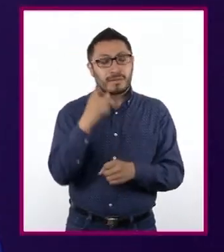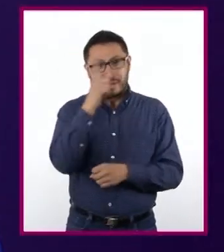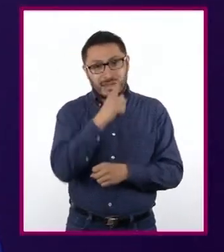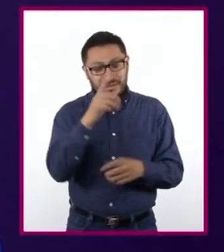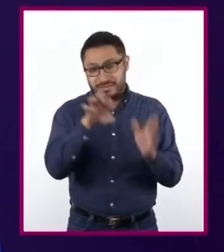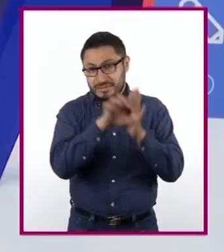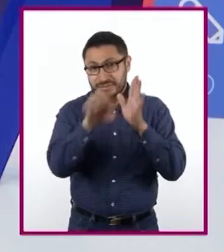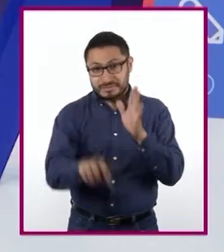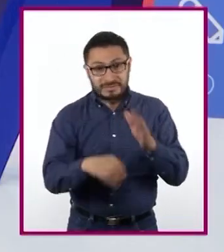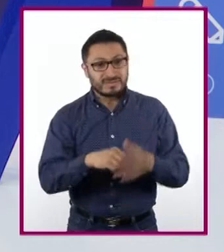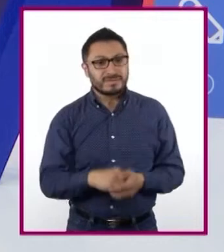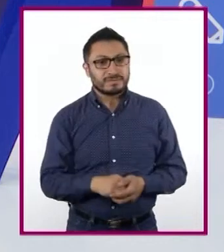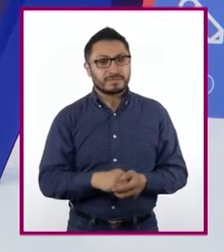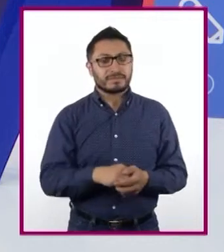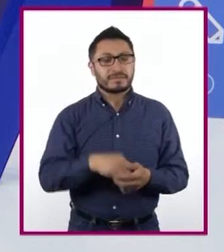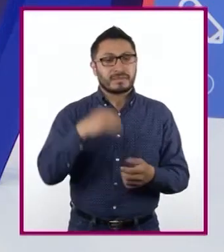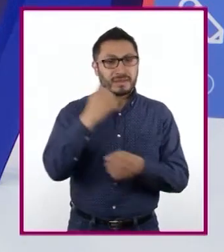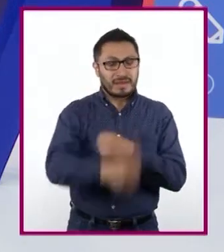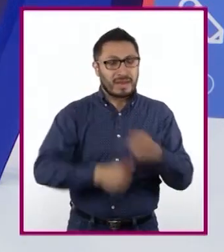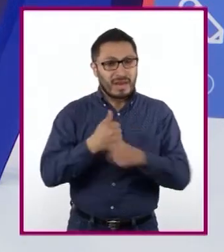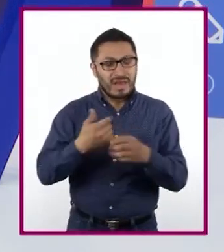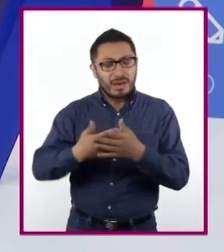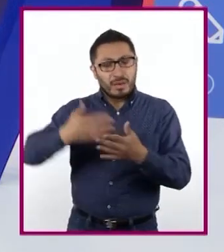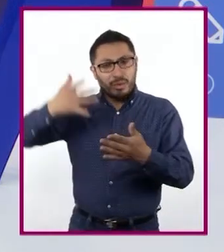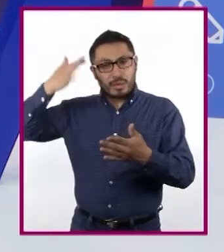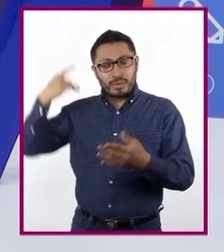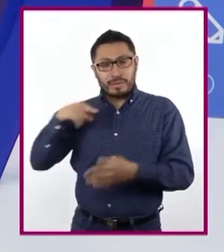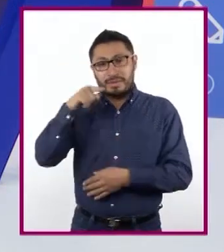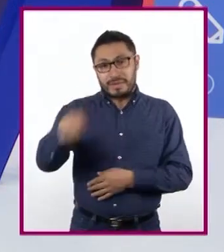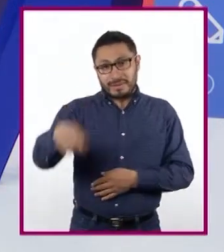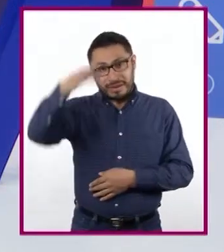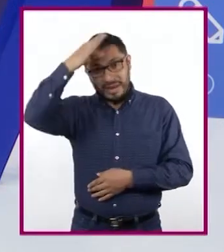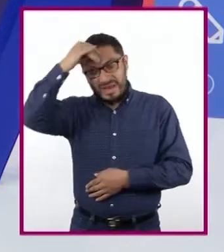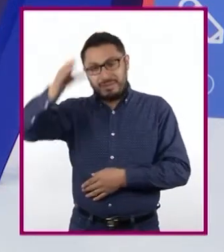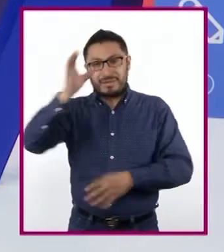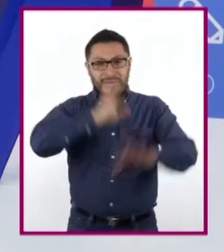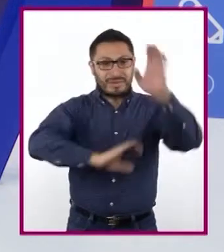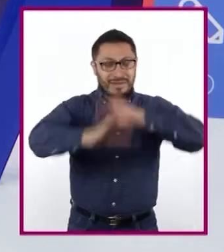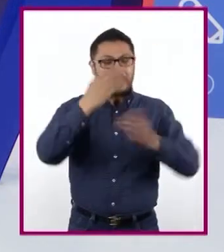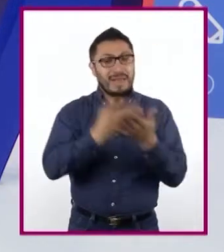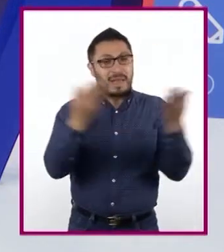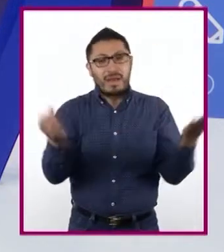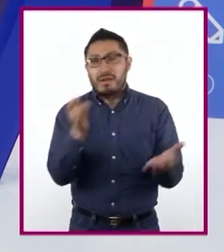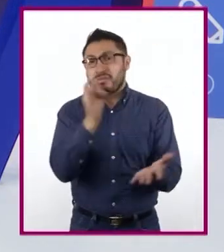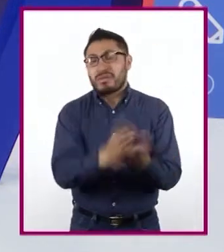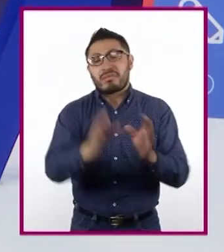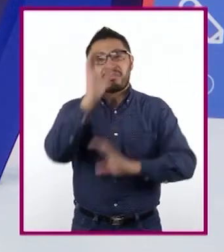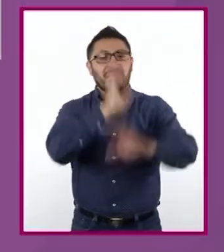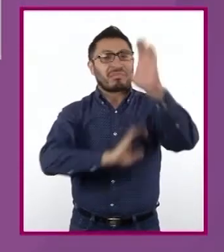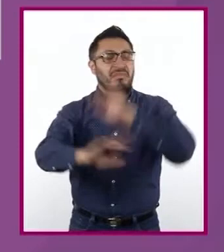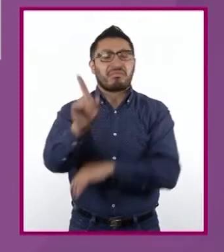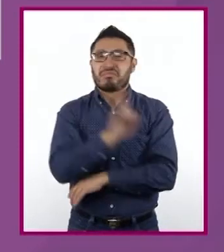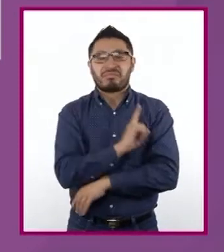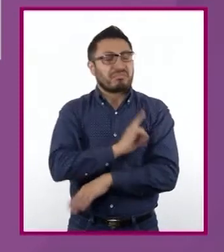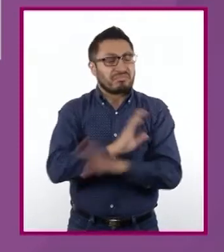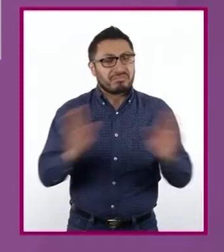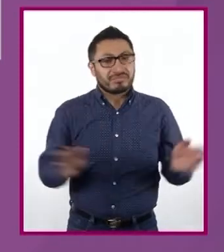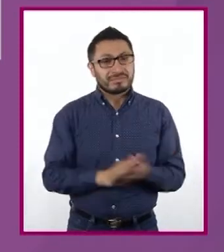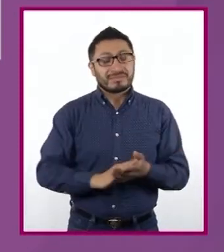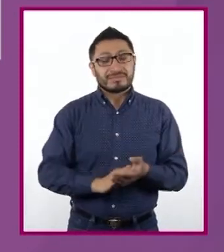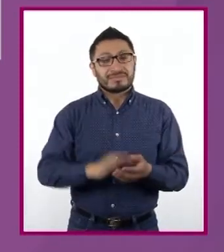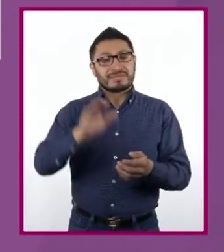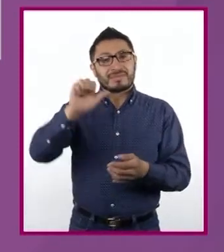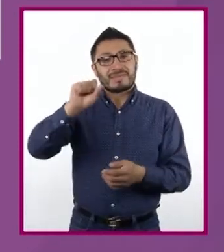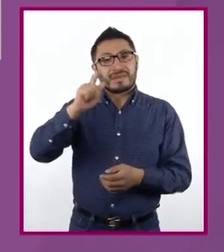Por ejemplo, hace años aprendió a cantar, ahora solo canta en solitario. El